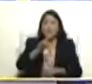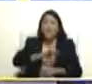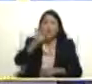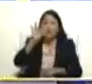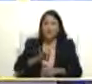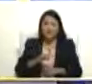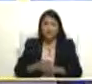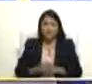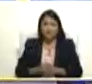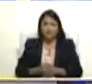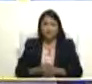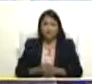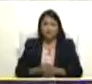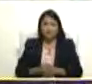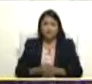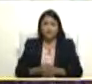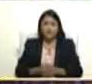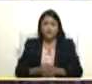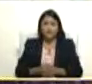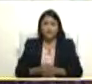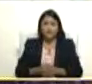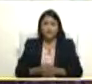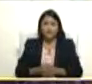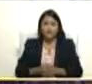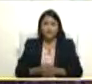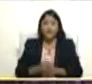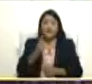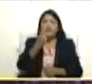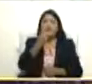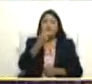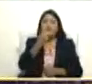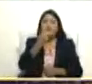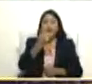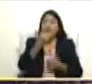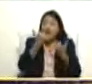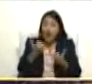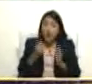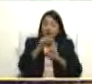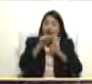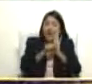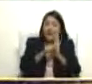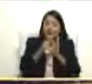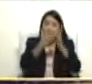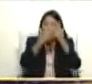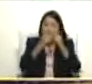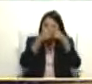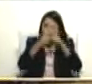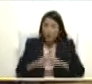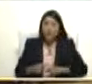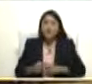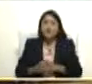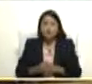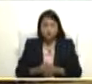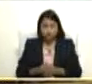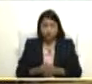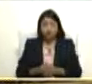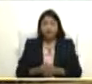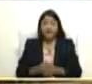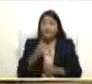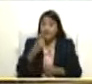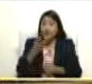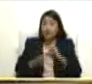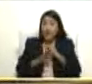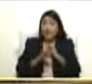51% en este momento, cuando todavía faltan actas por procesar. Es